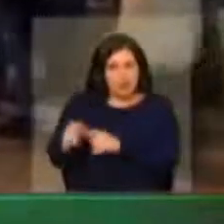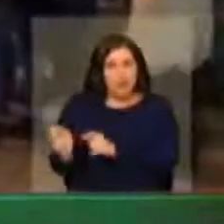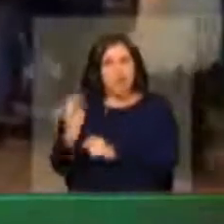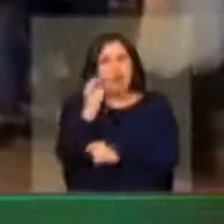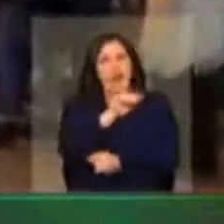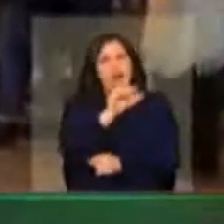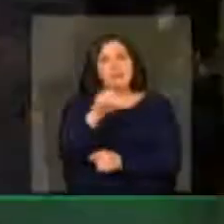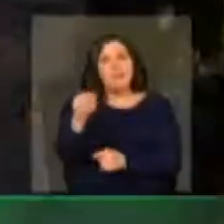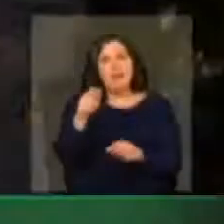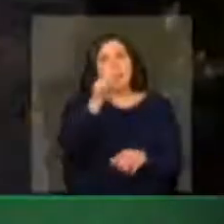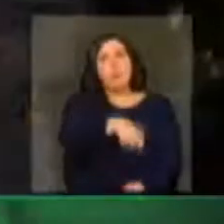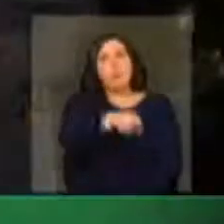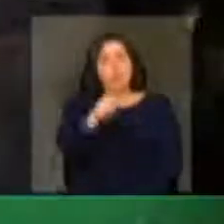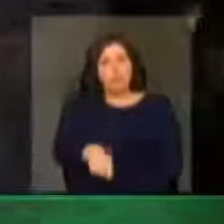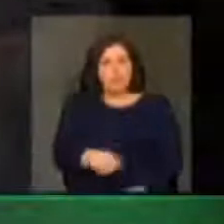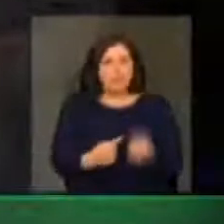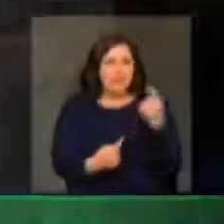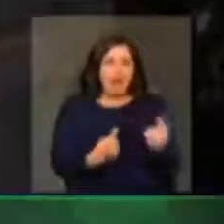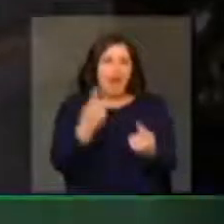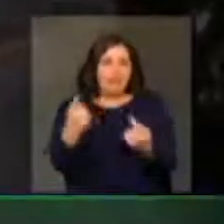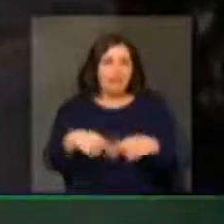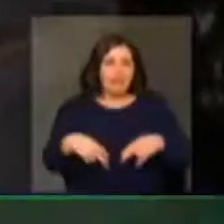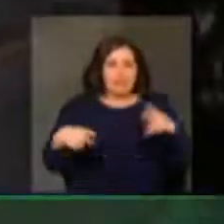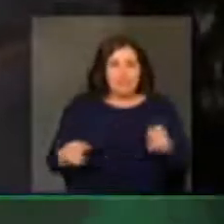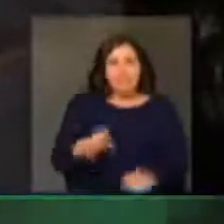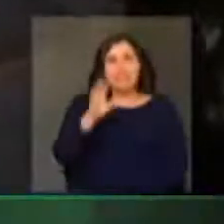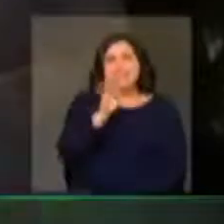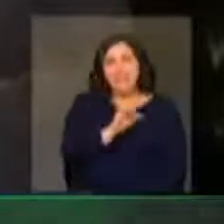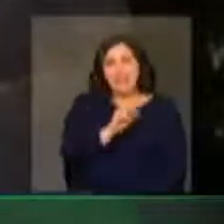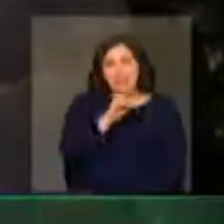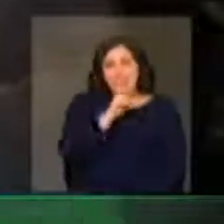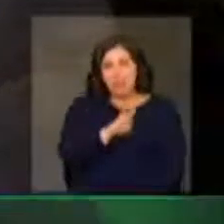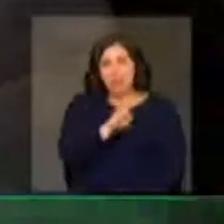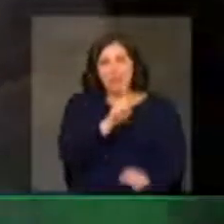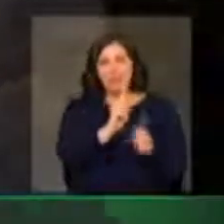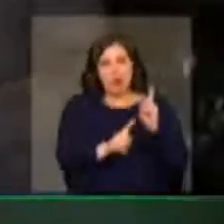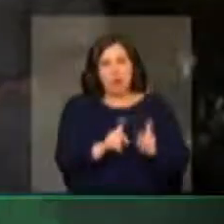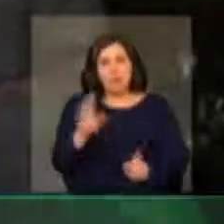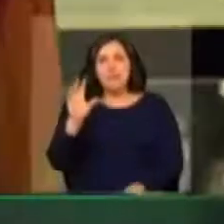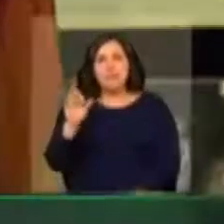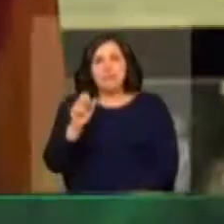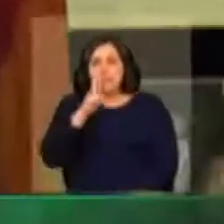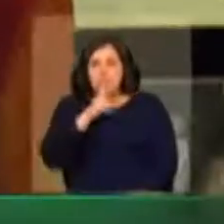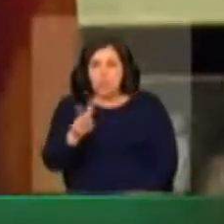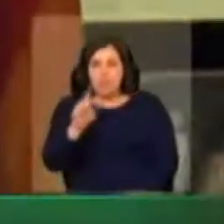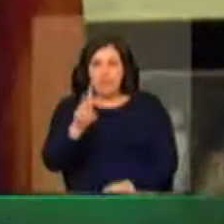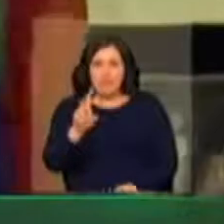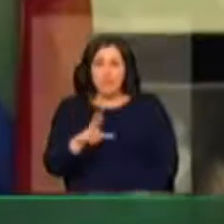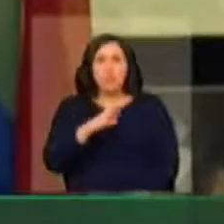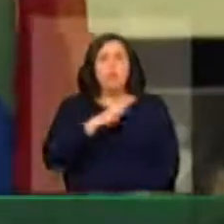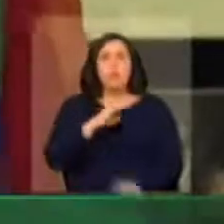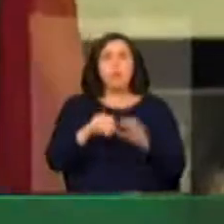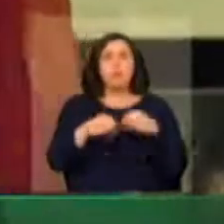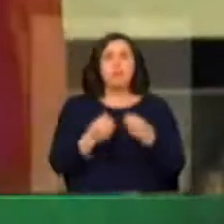Entre septiembre de 2011 y septiembre de 2012 hubo 6 asesinatos de personas trans, según un informe de Roberto Parrado,